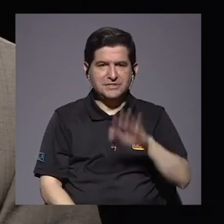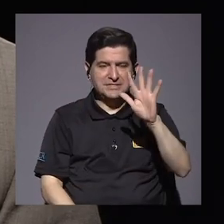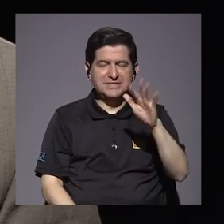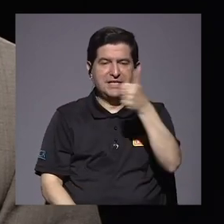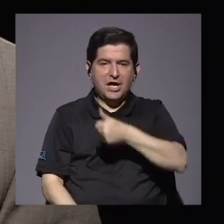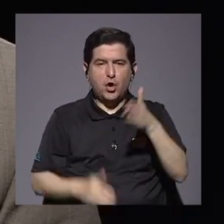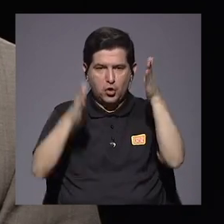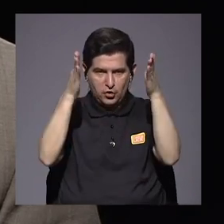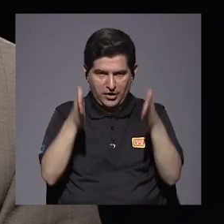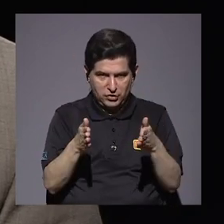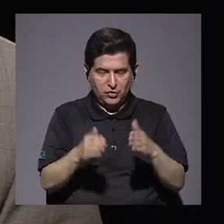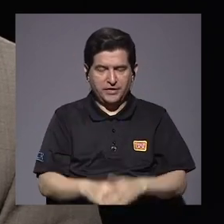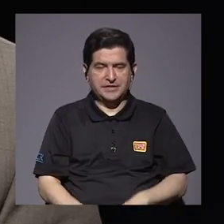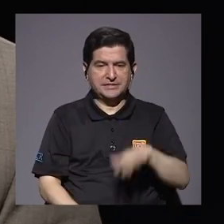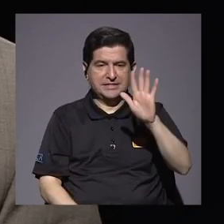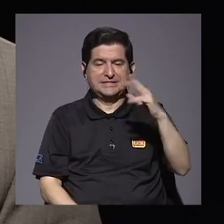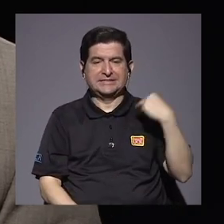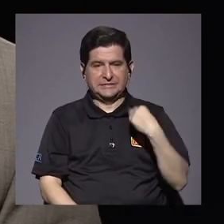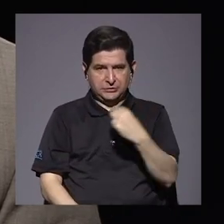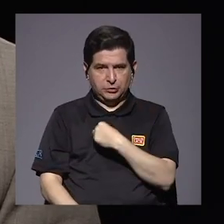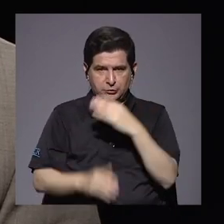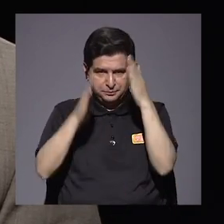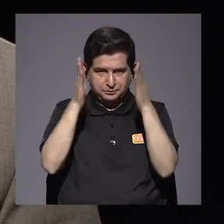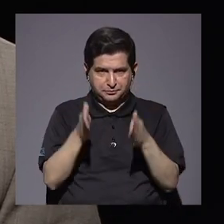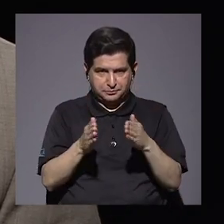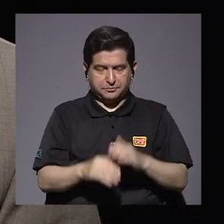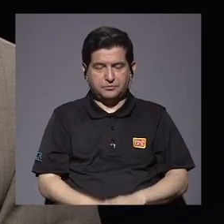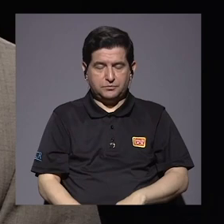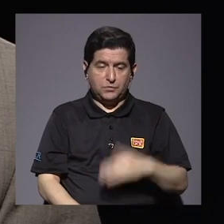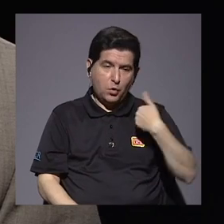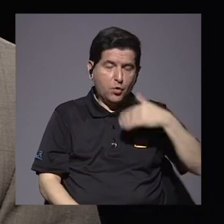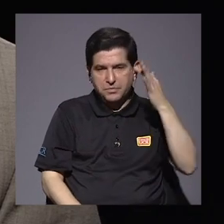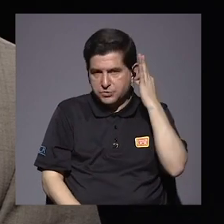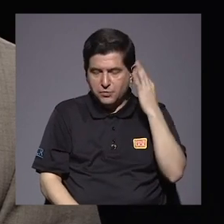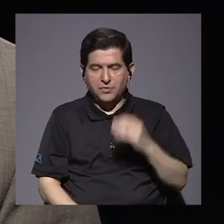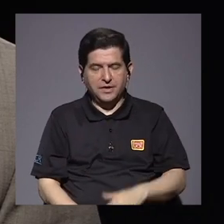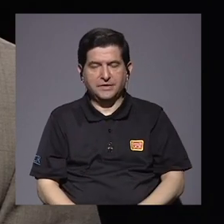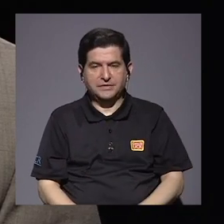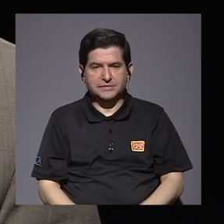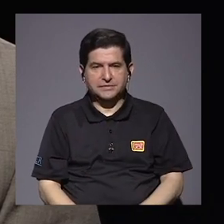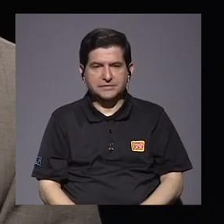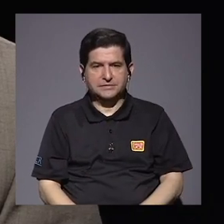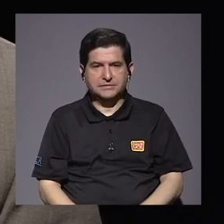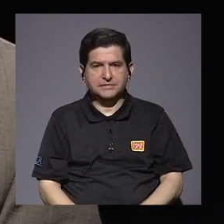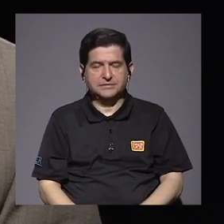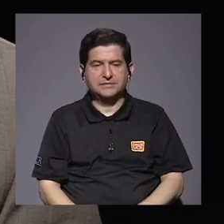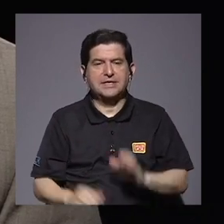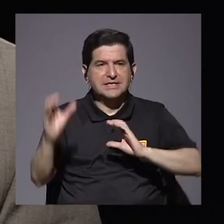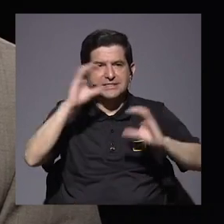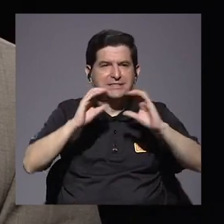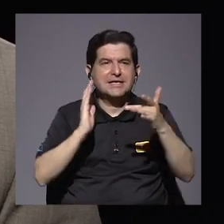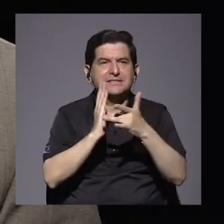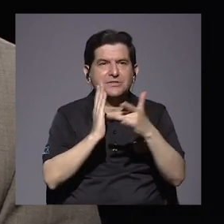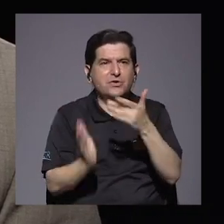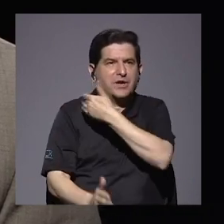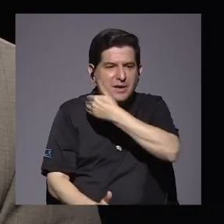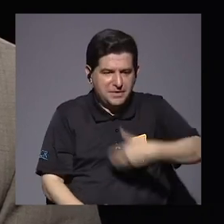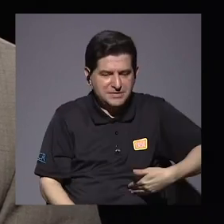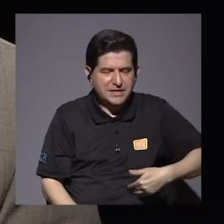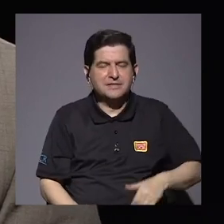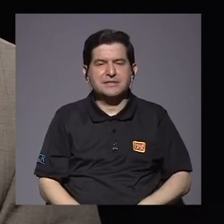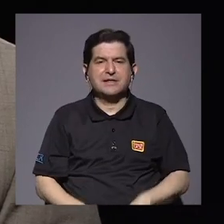por los 5 rectores, por 5 ministros o ministras, en este caso la Presidencia, Ciencia y Tecnología,